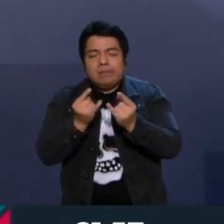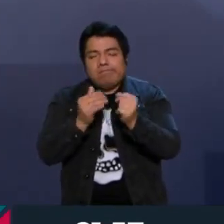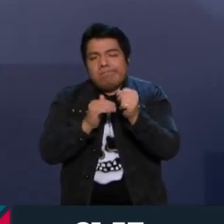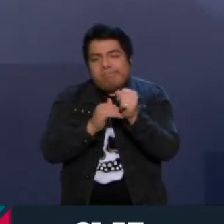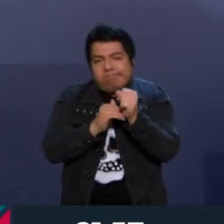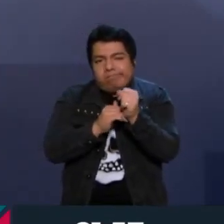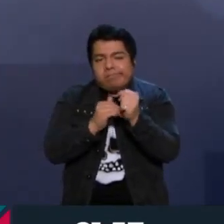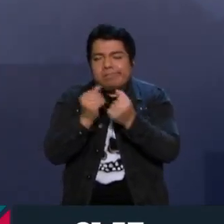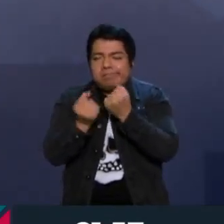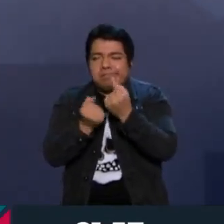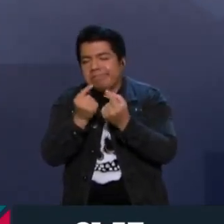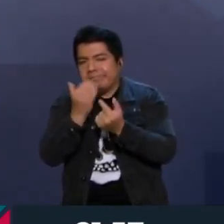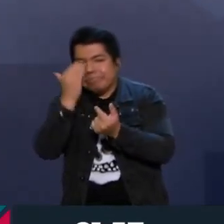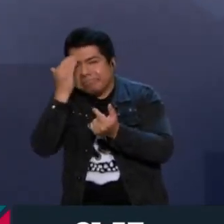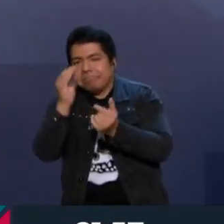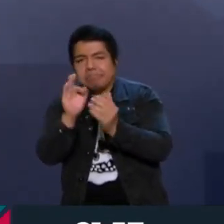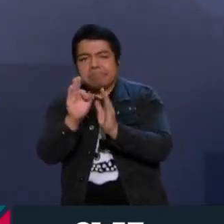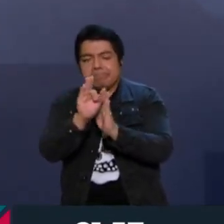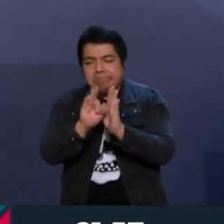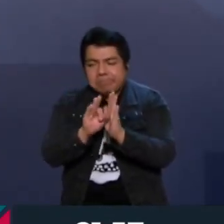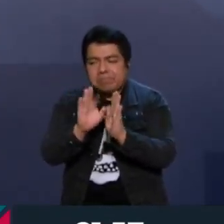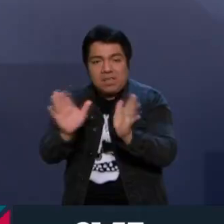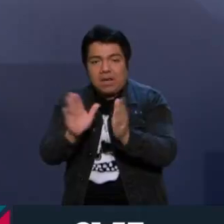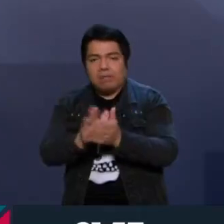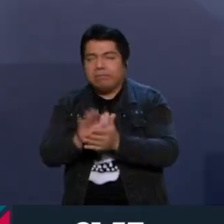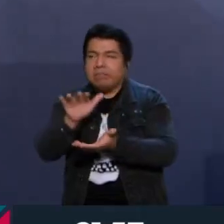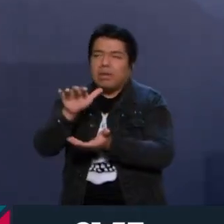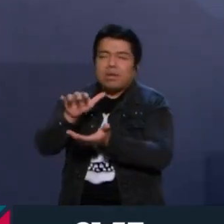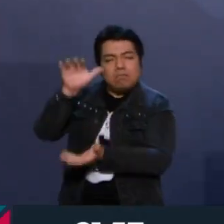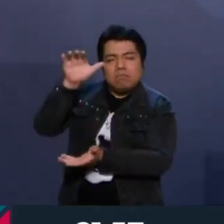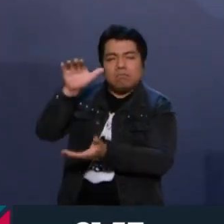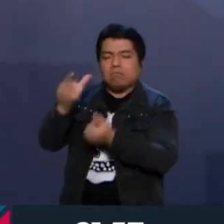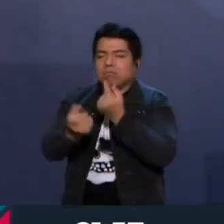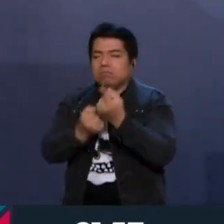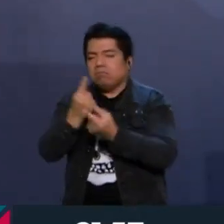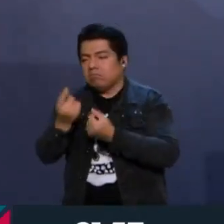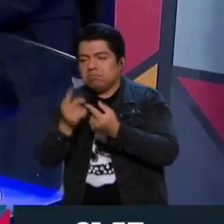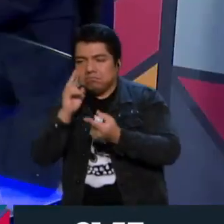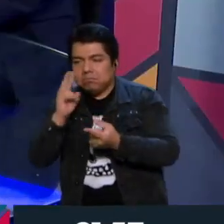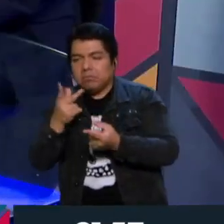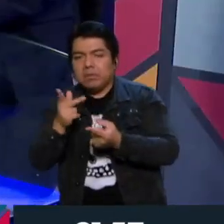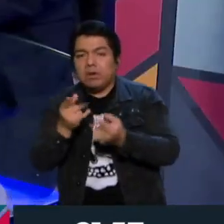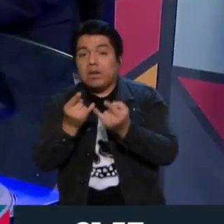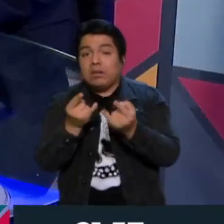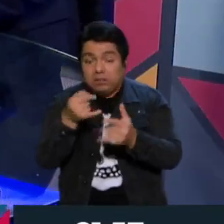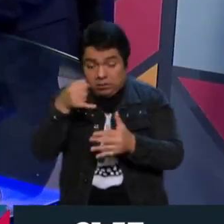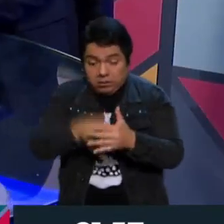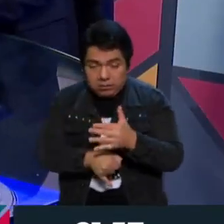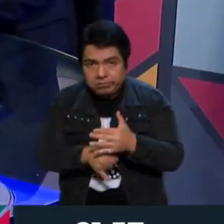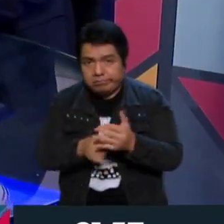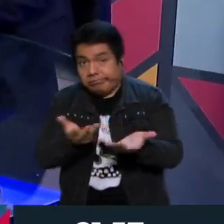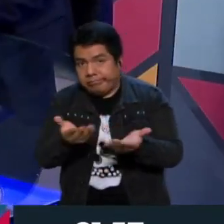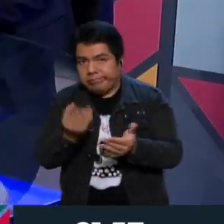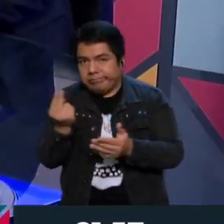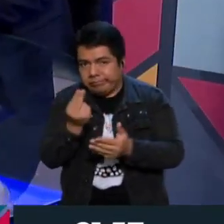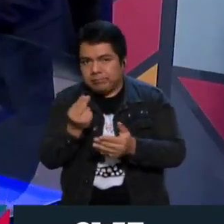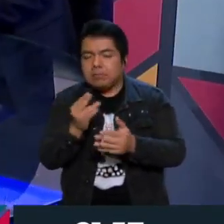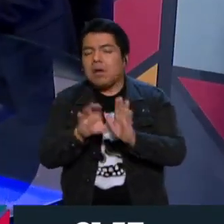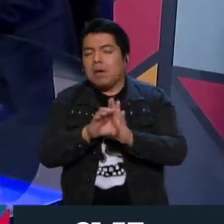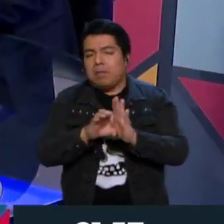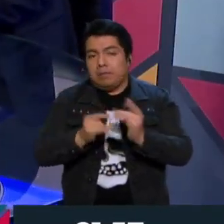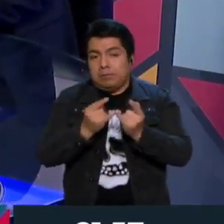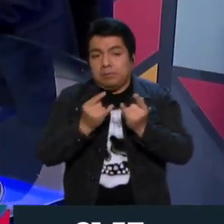que no conocemos más allá de las fechas y de los nombres y de las estatuas que vemos de repente en instituciones públicas y demás. Porque también cuando uno se interesa